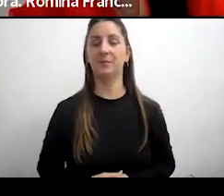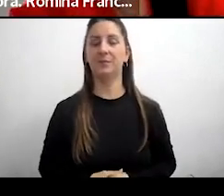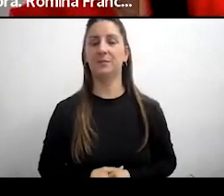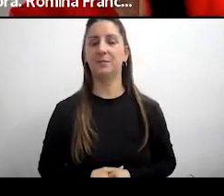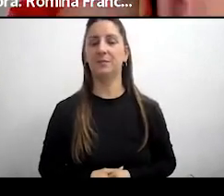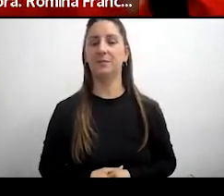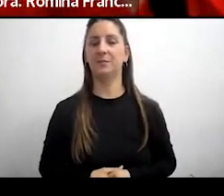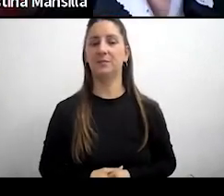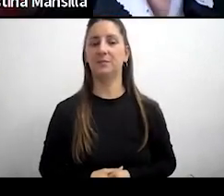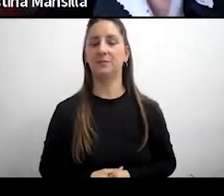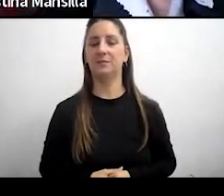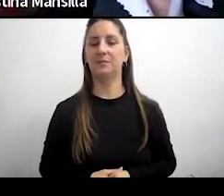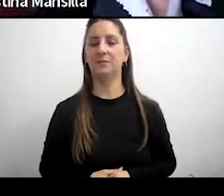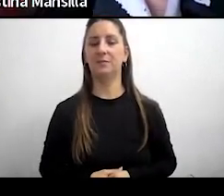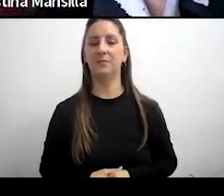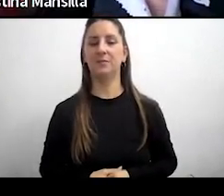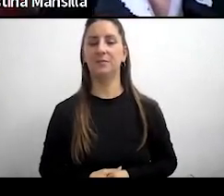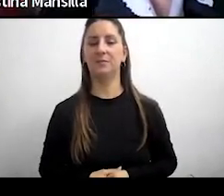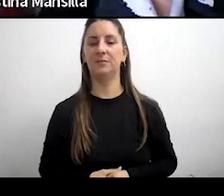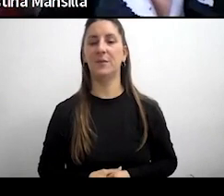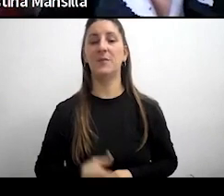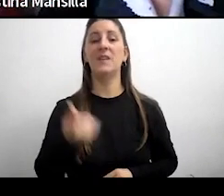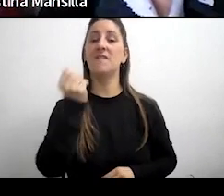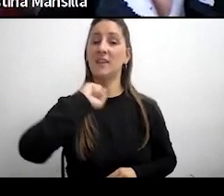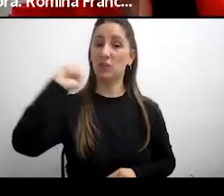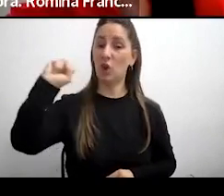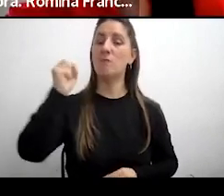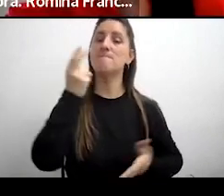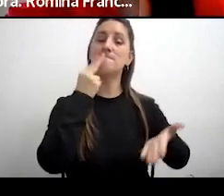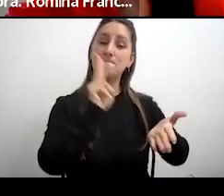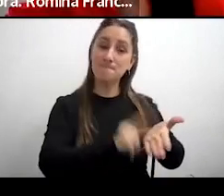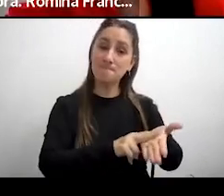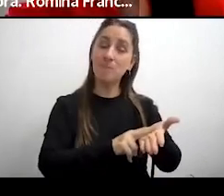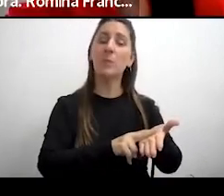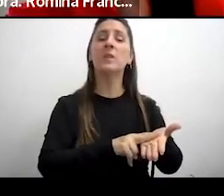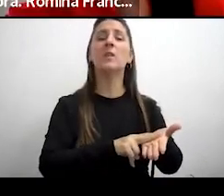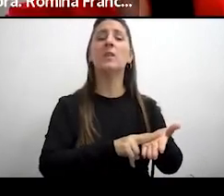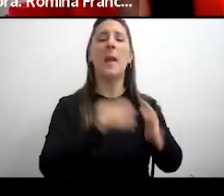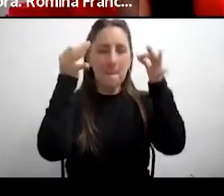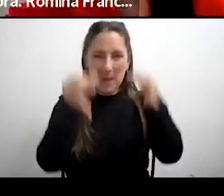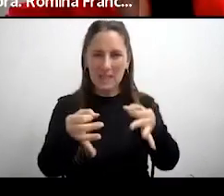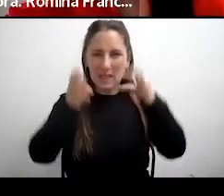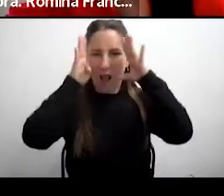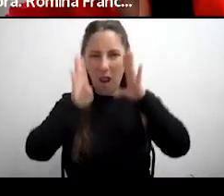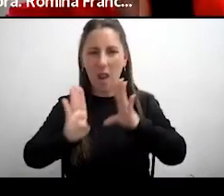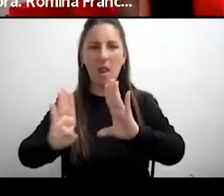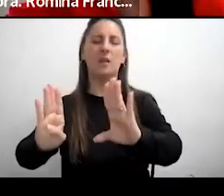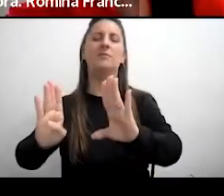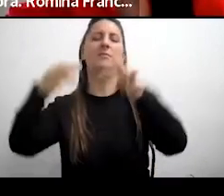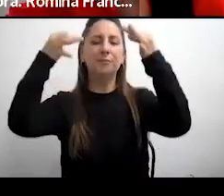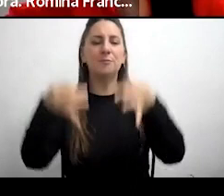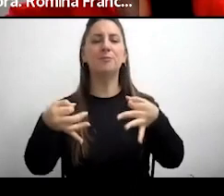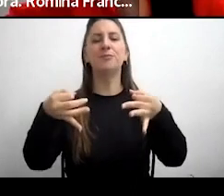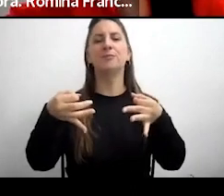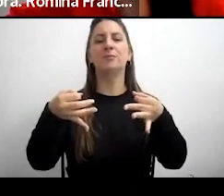Sí, Bárbaro. perfecto. Sí. Ajuste por inflación impositivo, y puntualmente vamos a focalizarnos